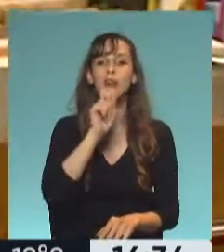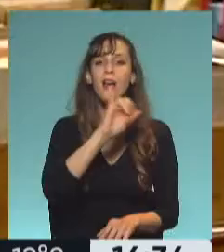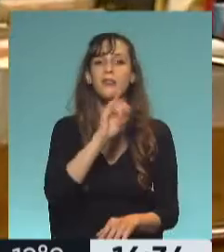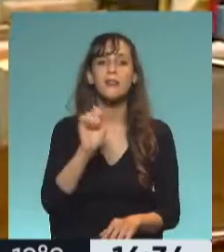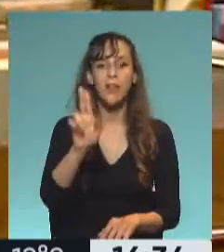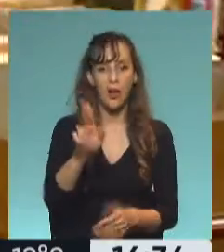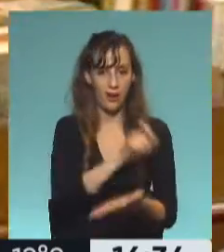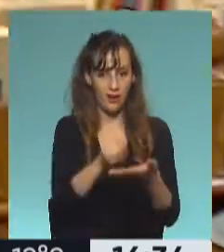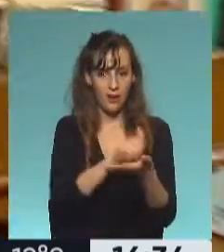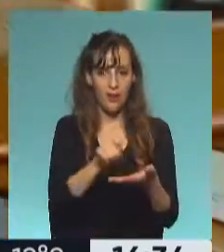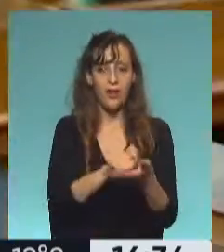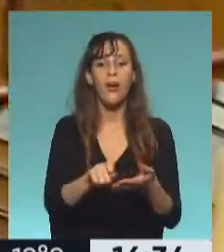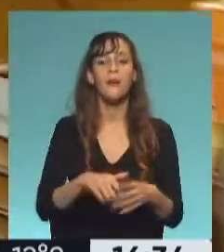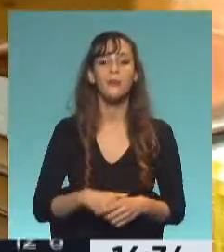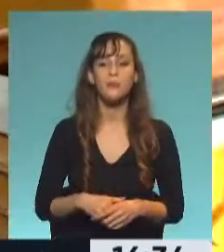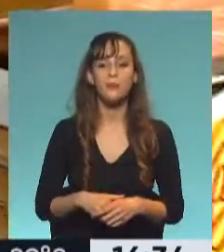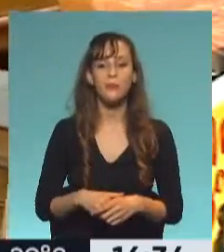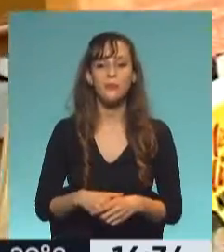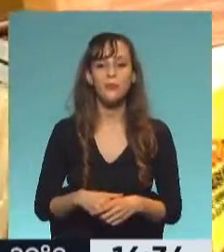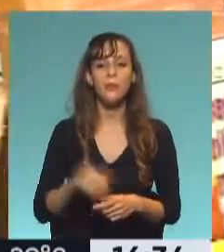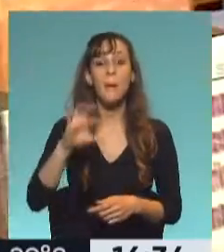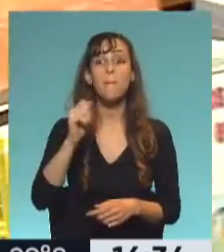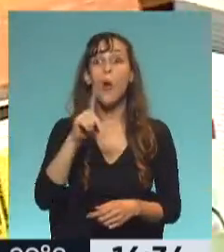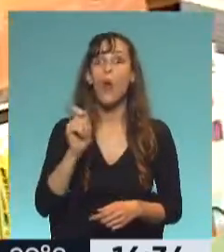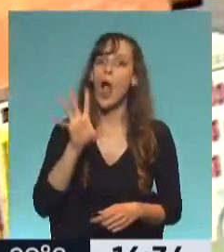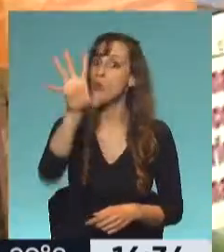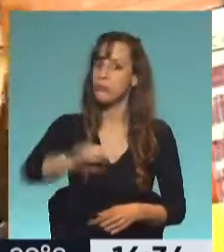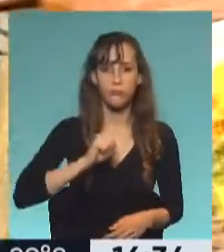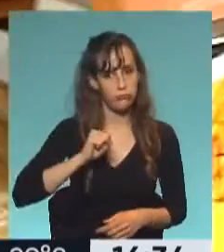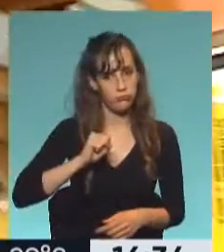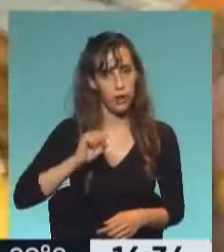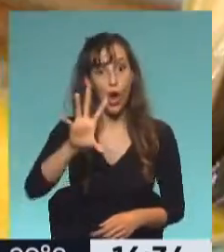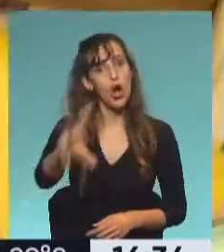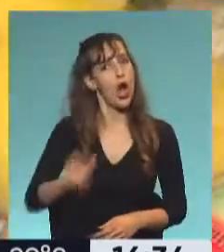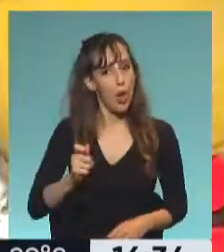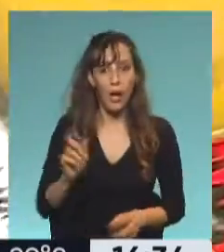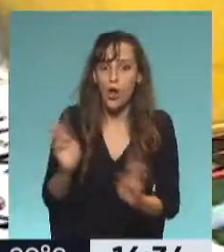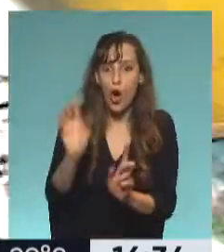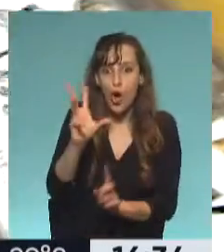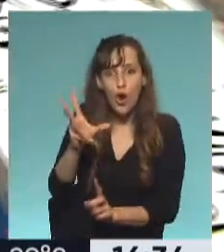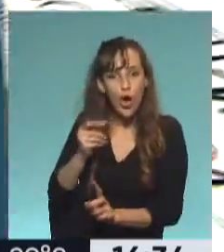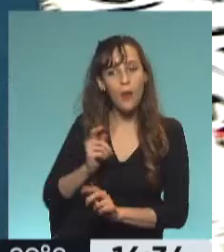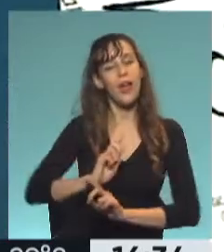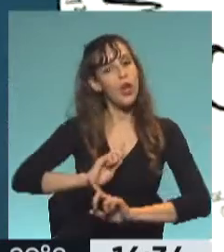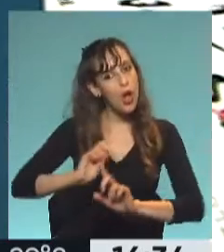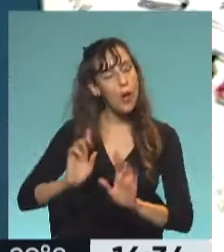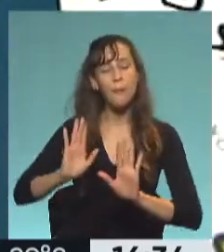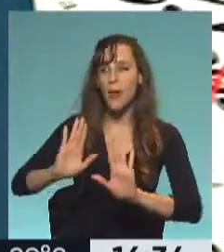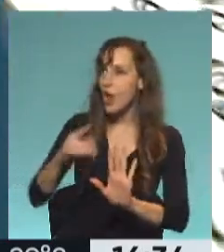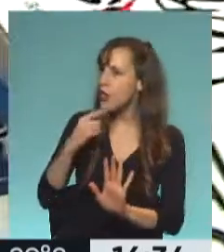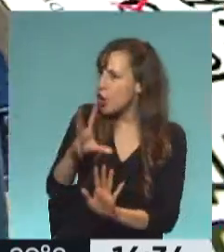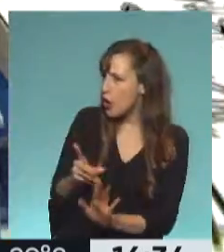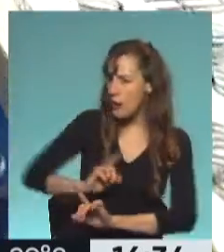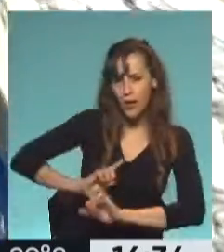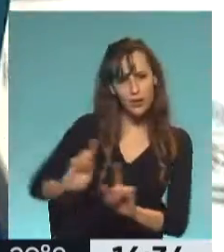Paulita, tráetelo. Sí. No, ¿cómo le voy a decir así? Tráetelo, decíle, róbeselo. No, no, que lo negocie ahí, se lo